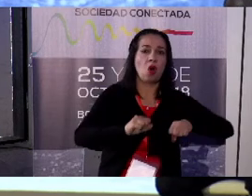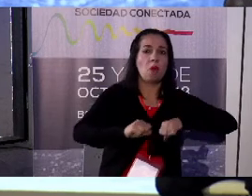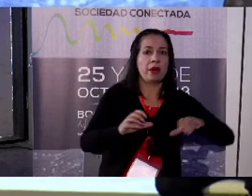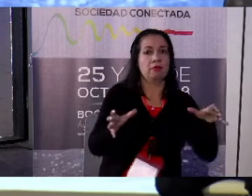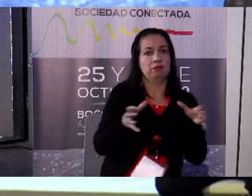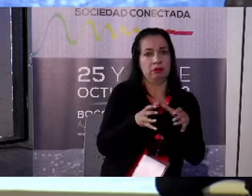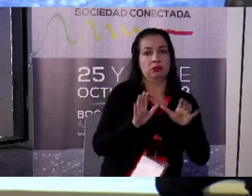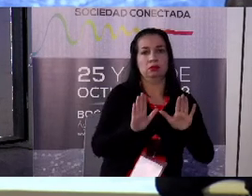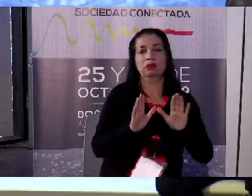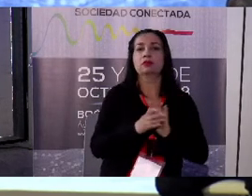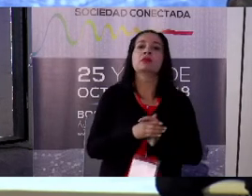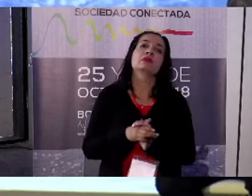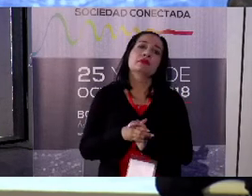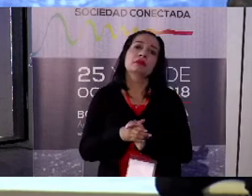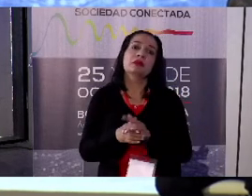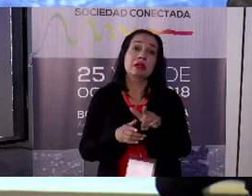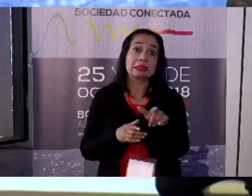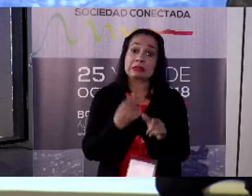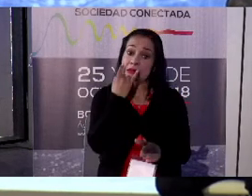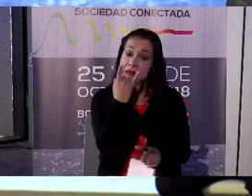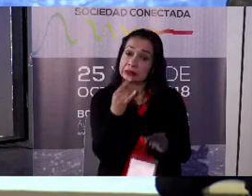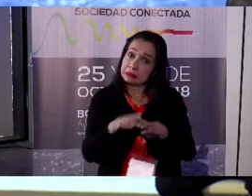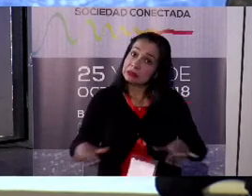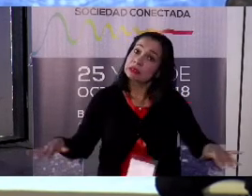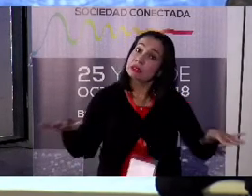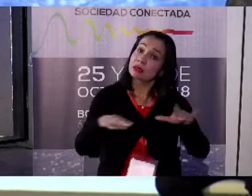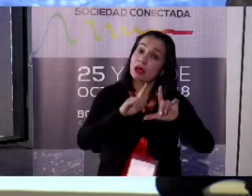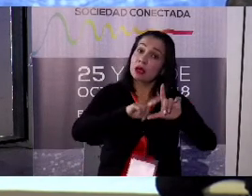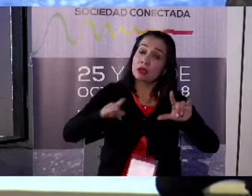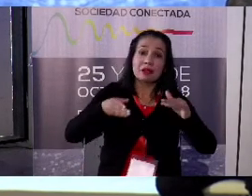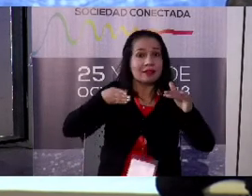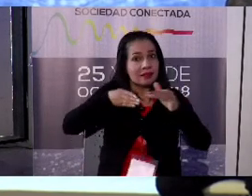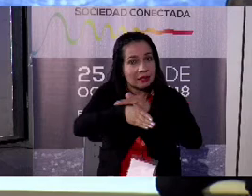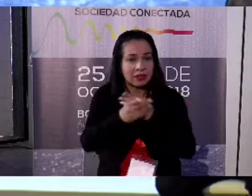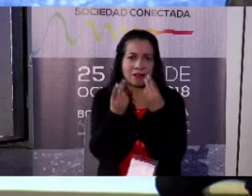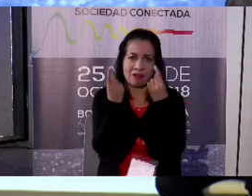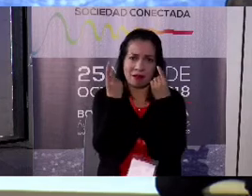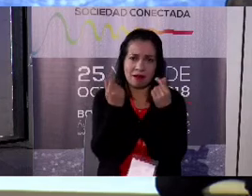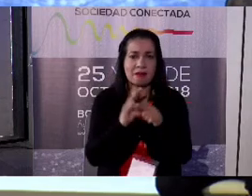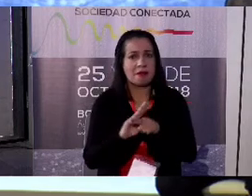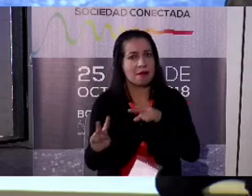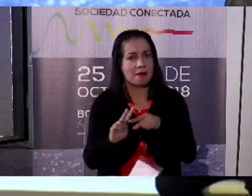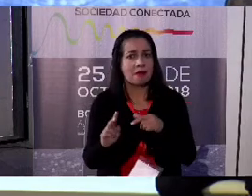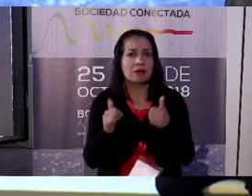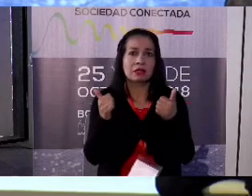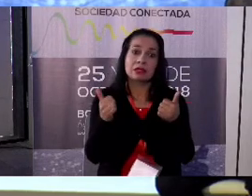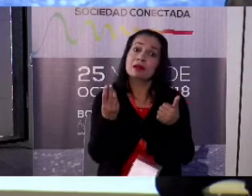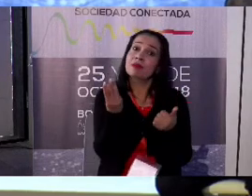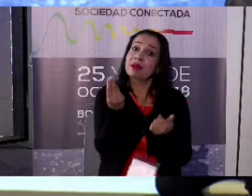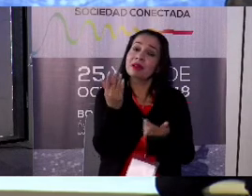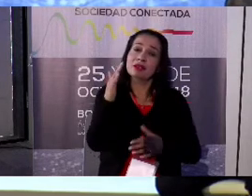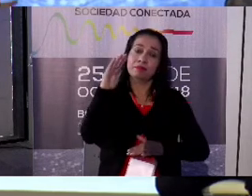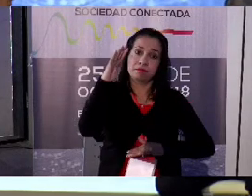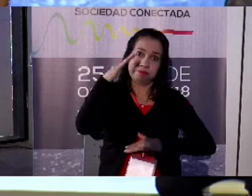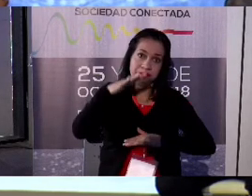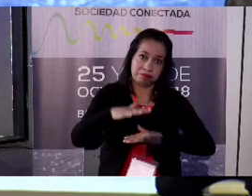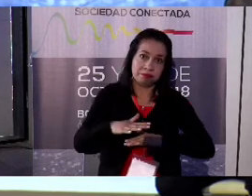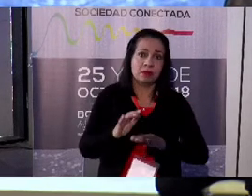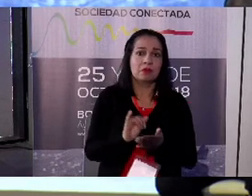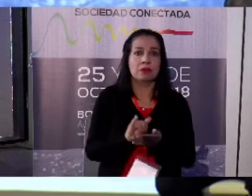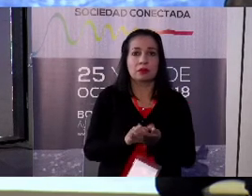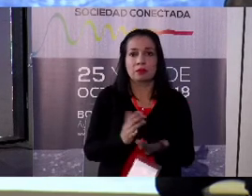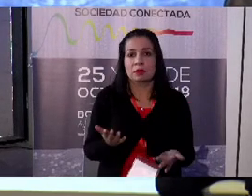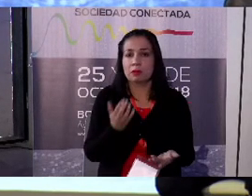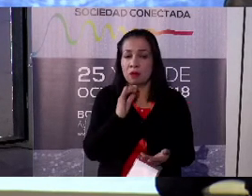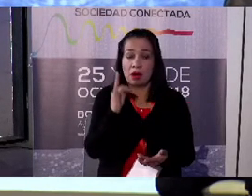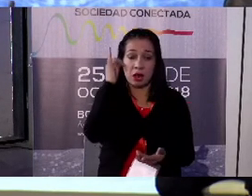lo interesante hacer espectro accesible demasiado rápido lo desvaría si yo licito un